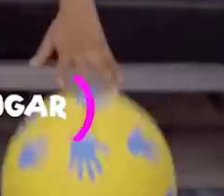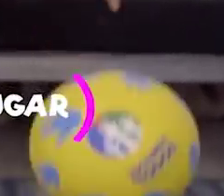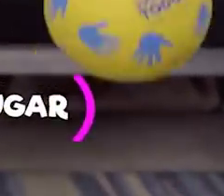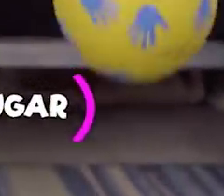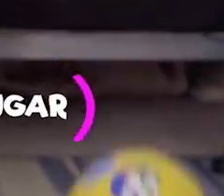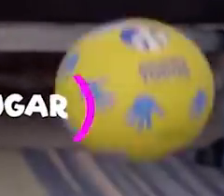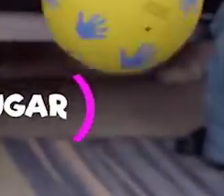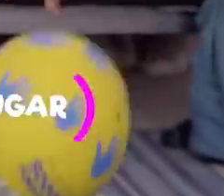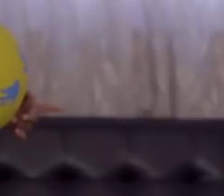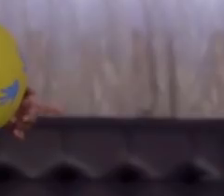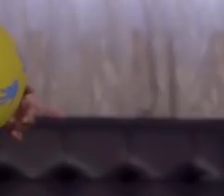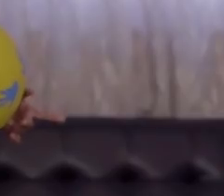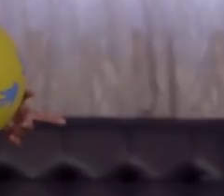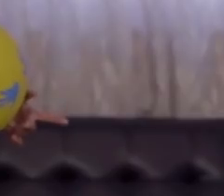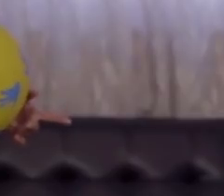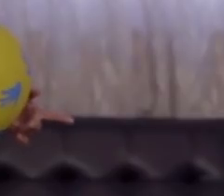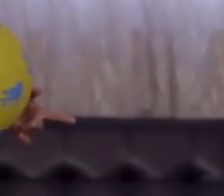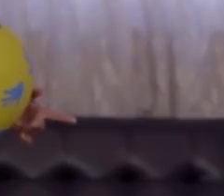¡Gracias!